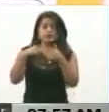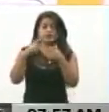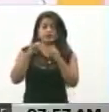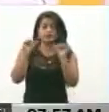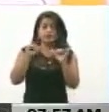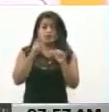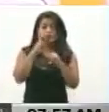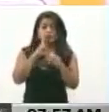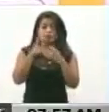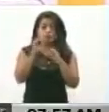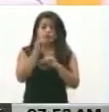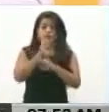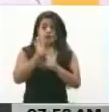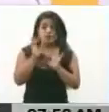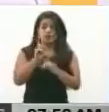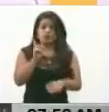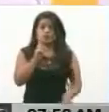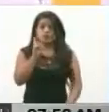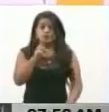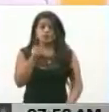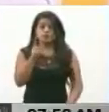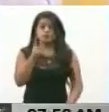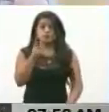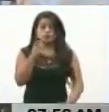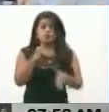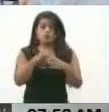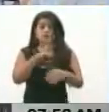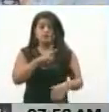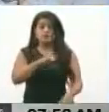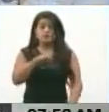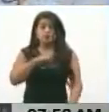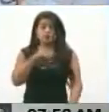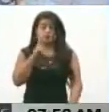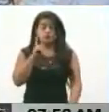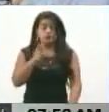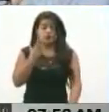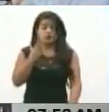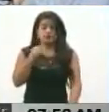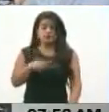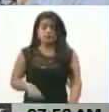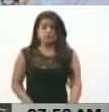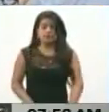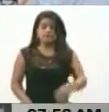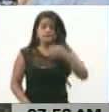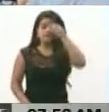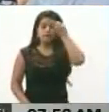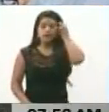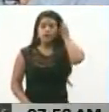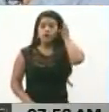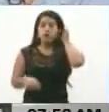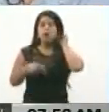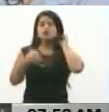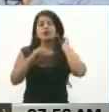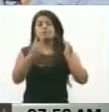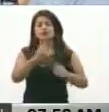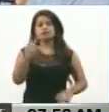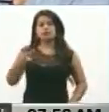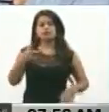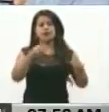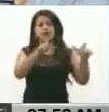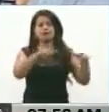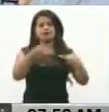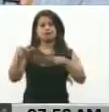e información, sino también para las operadoras privadas. Es importante considerar eso. Hoy en día, a través de las 22 estaciones, aproximadamente